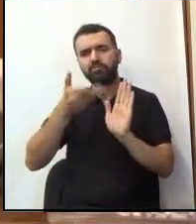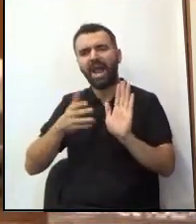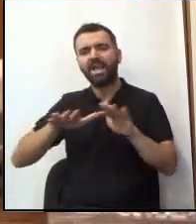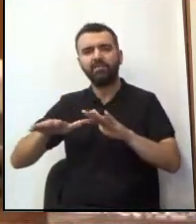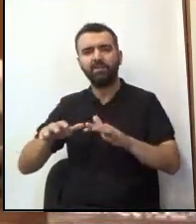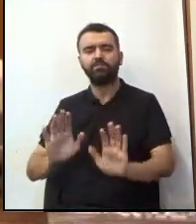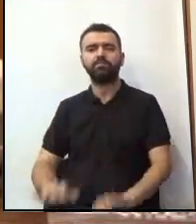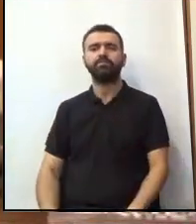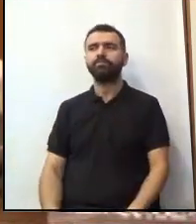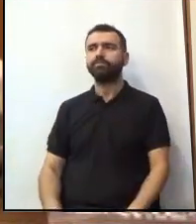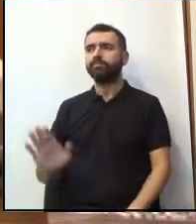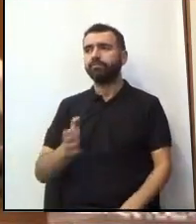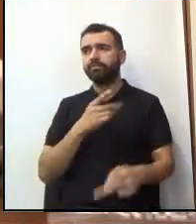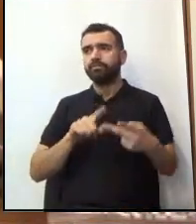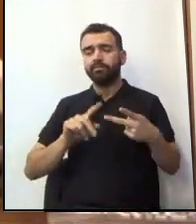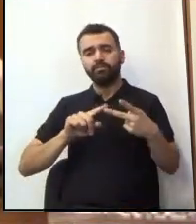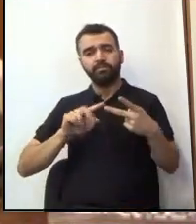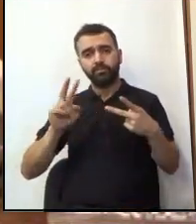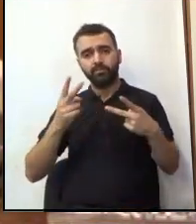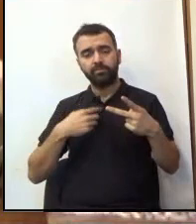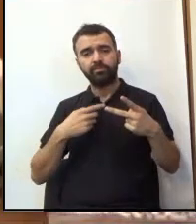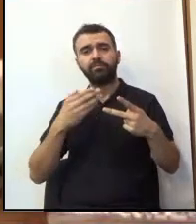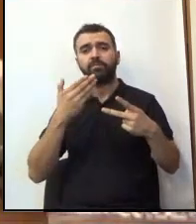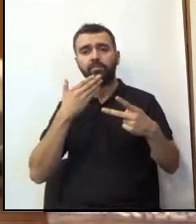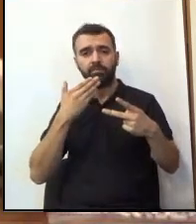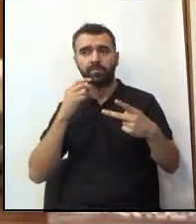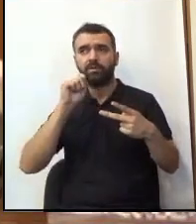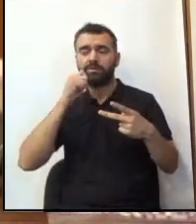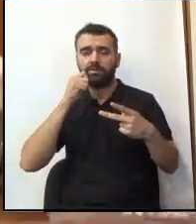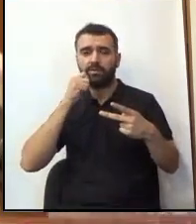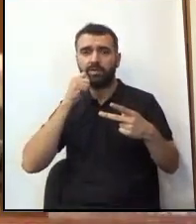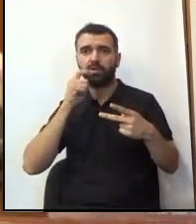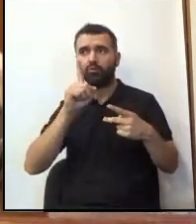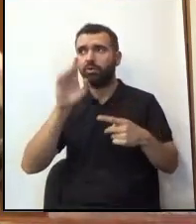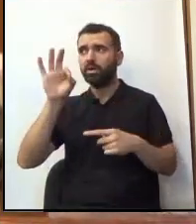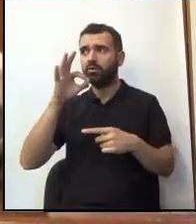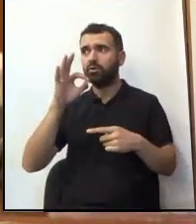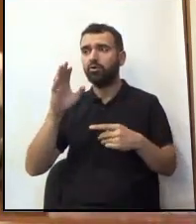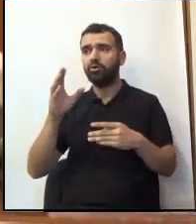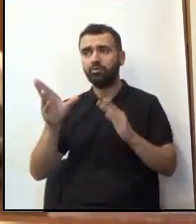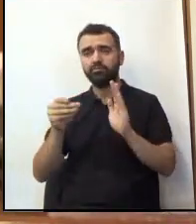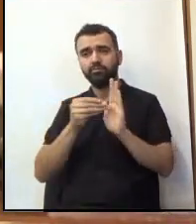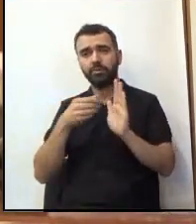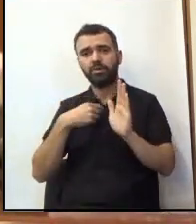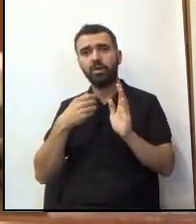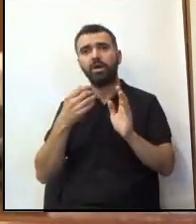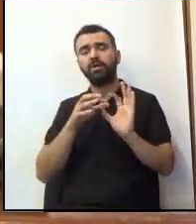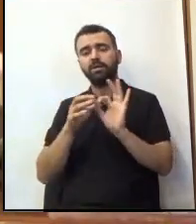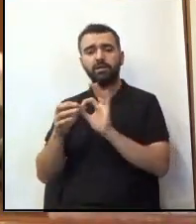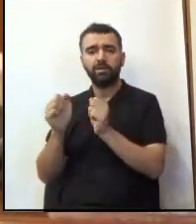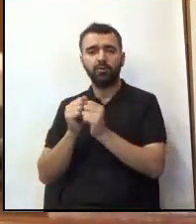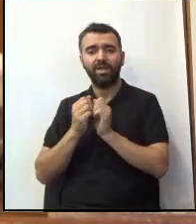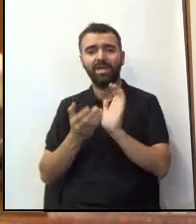punto, que también va a significar una reunión adicional, tiene que ver con